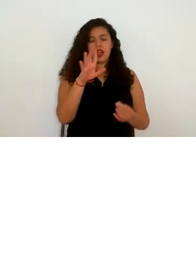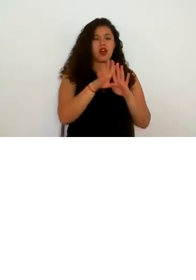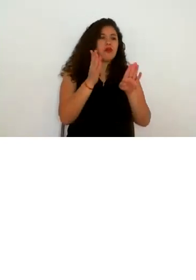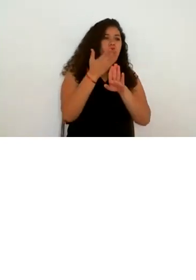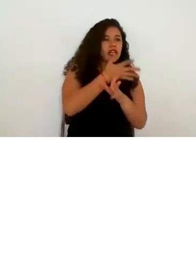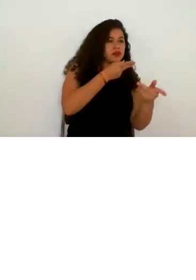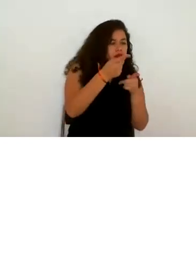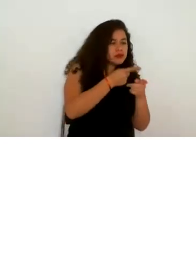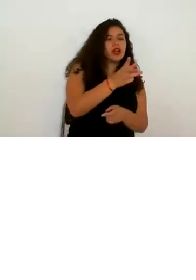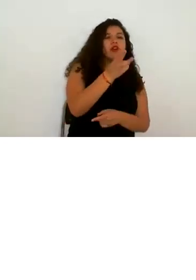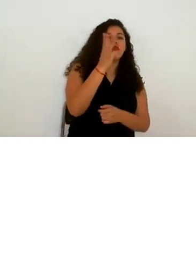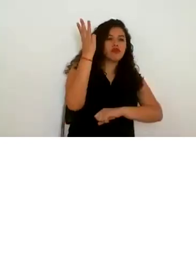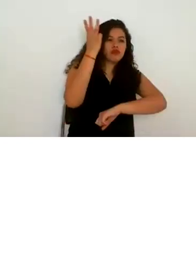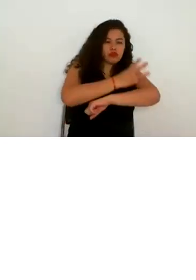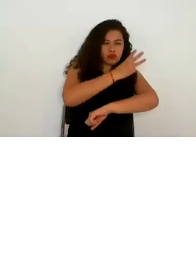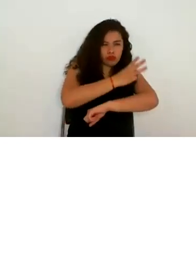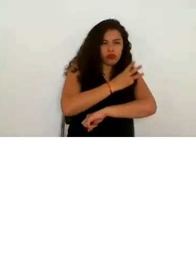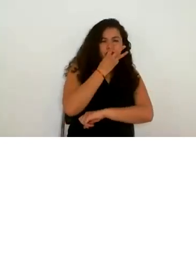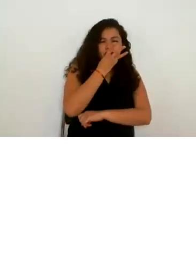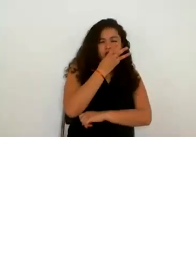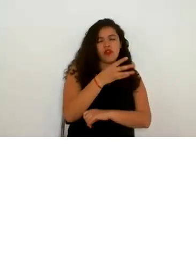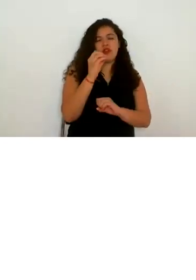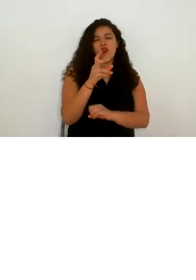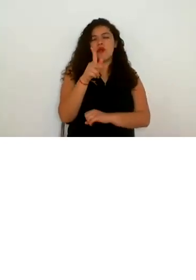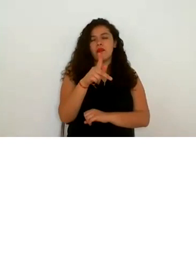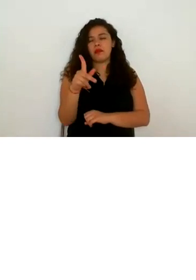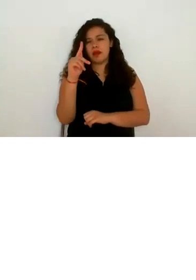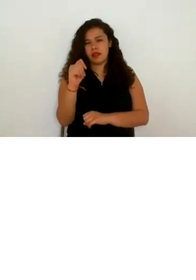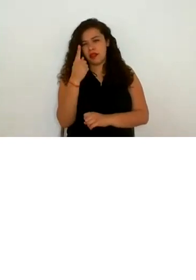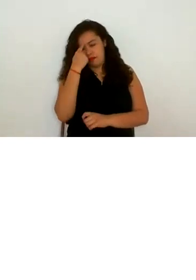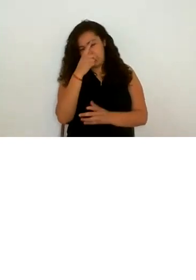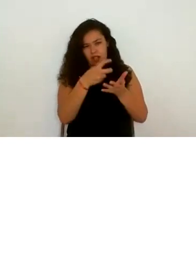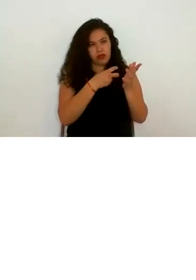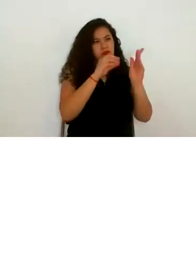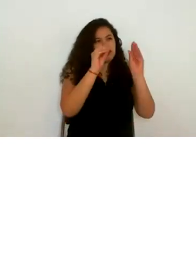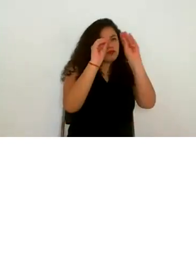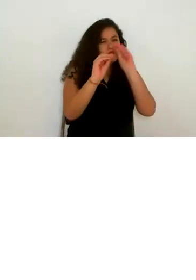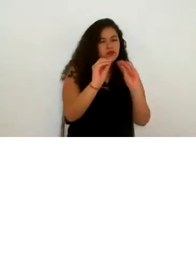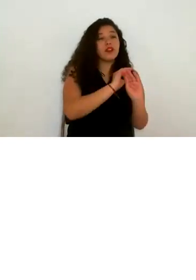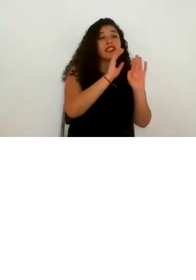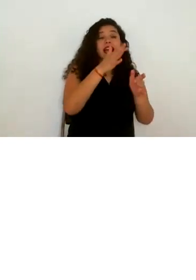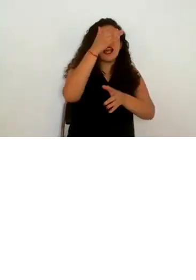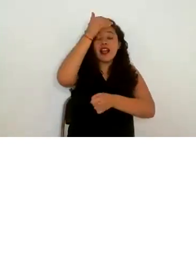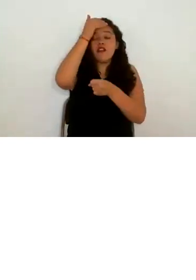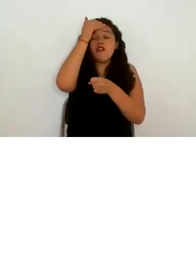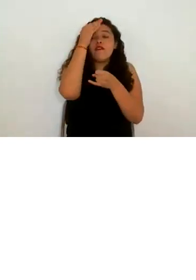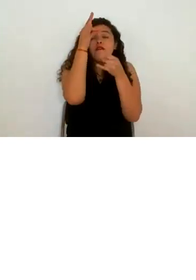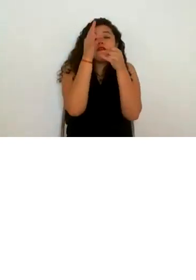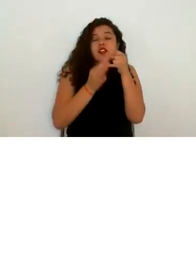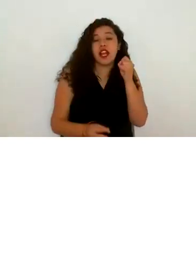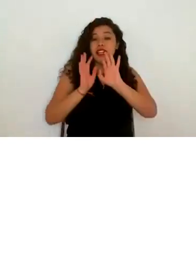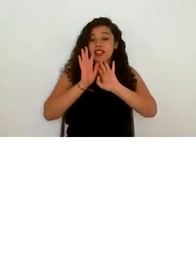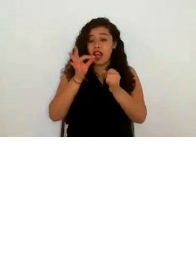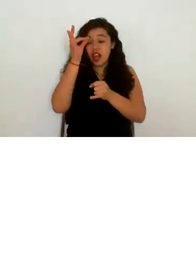PowerPoint, que son formatos editables, y el formato final o el documento final, el documento